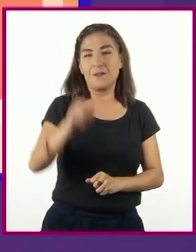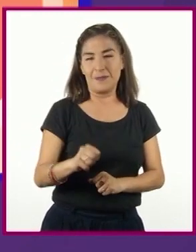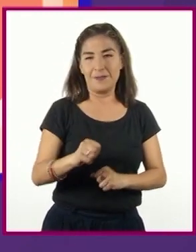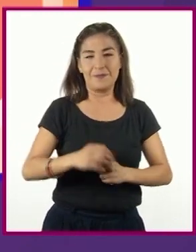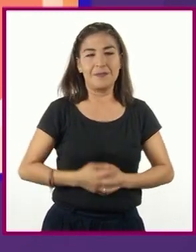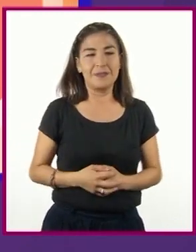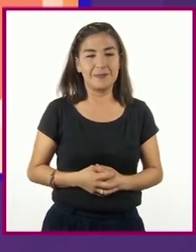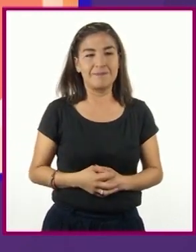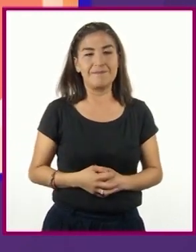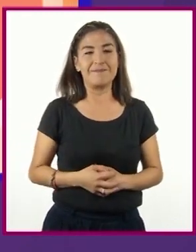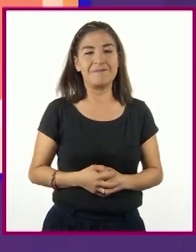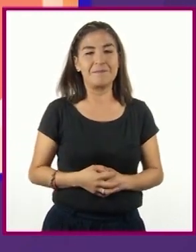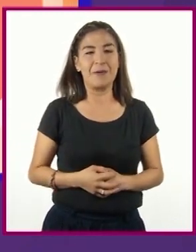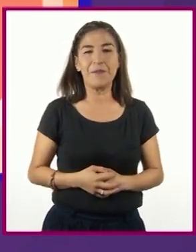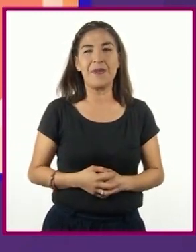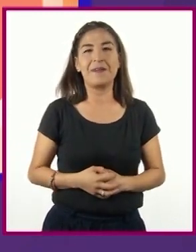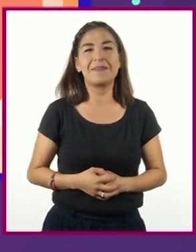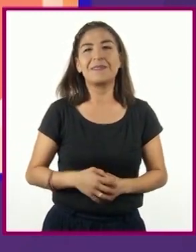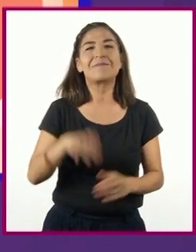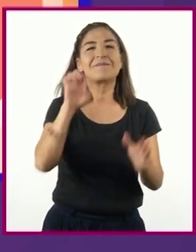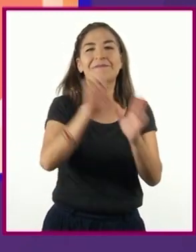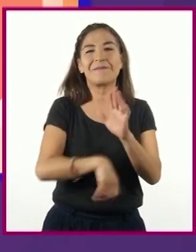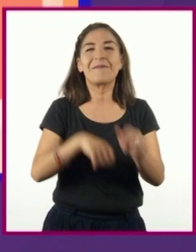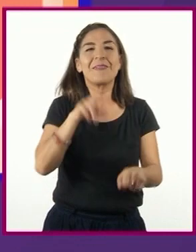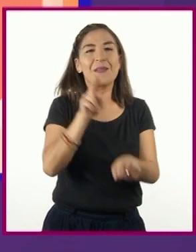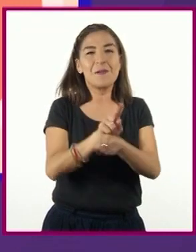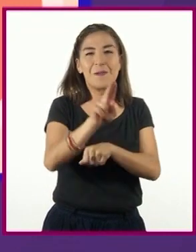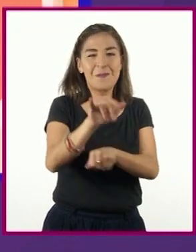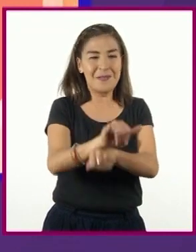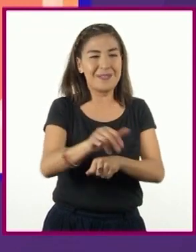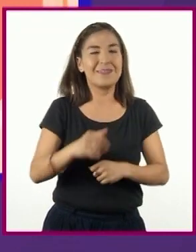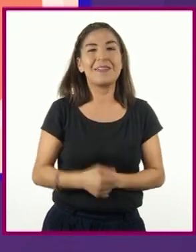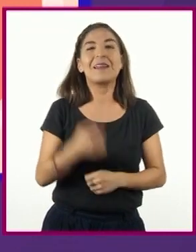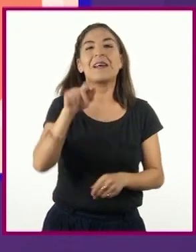0.799. Un ejemplo es Uruguay. Con